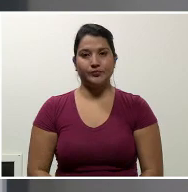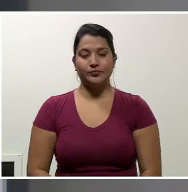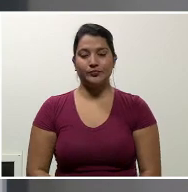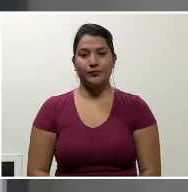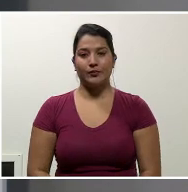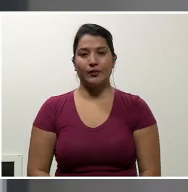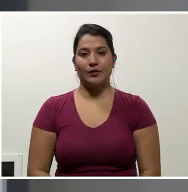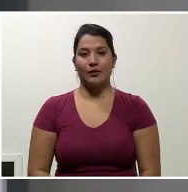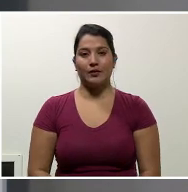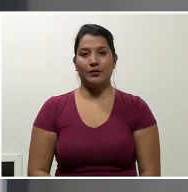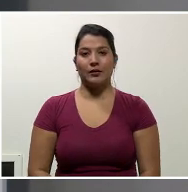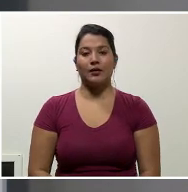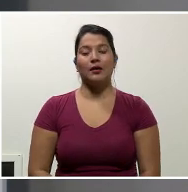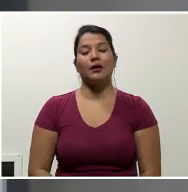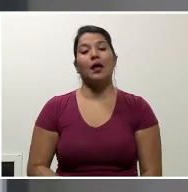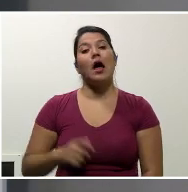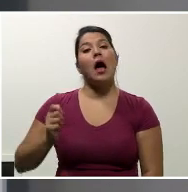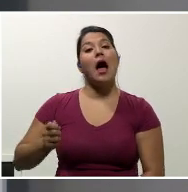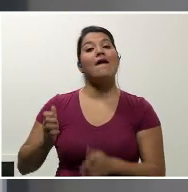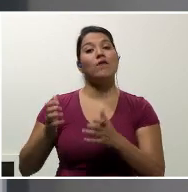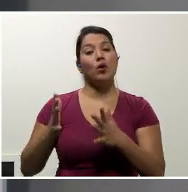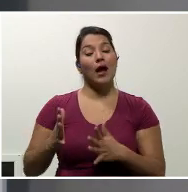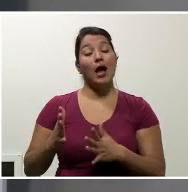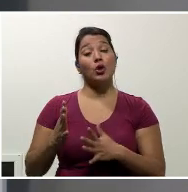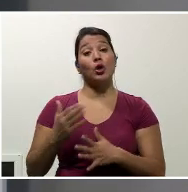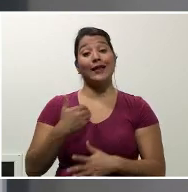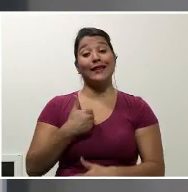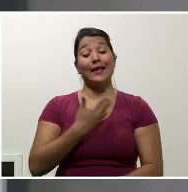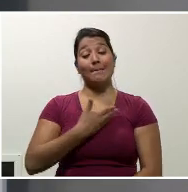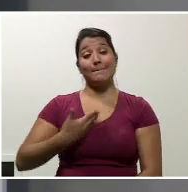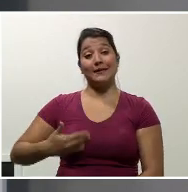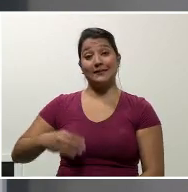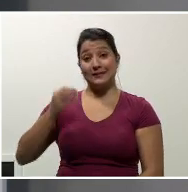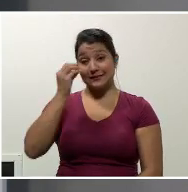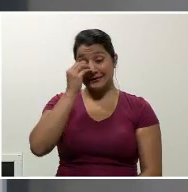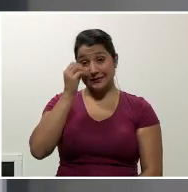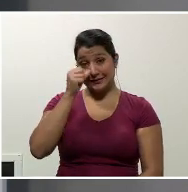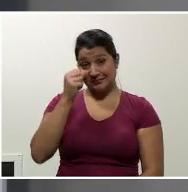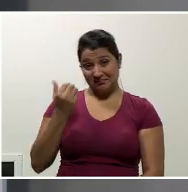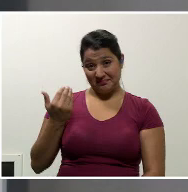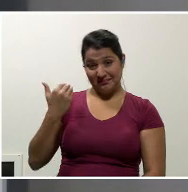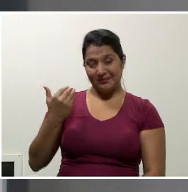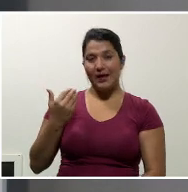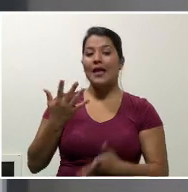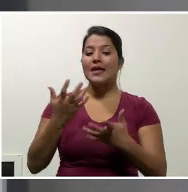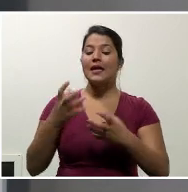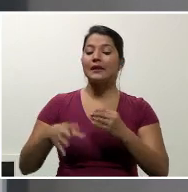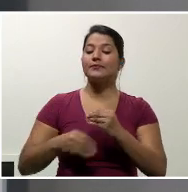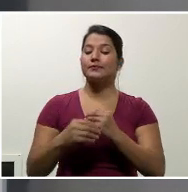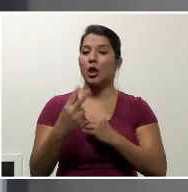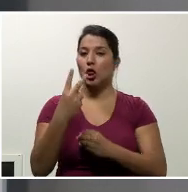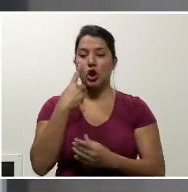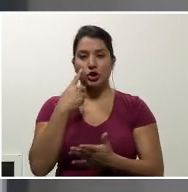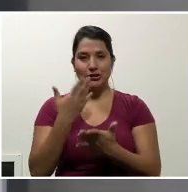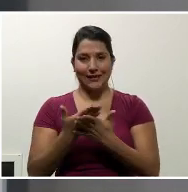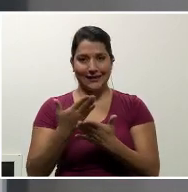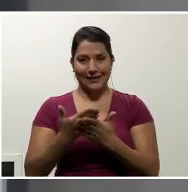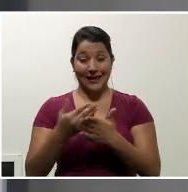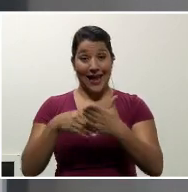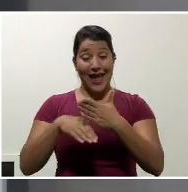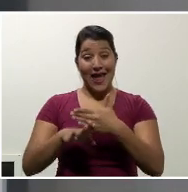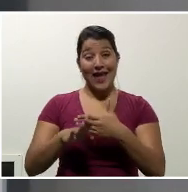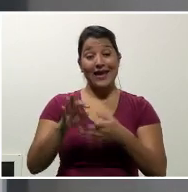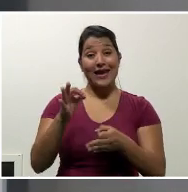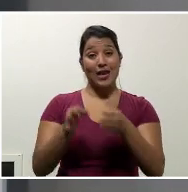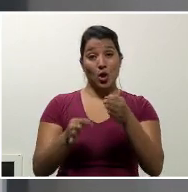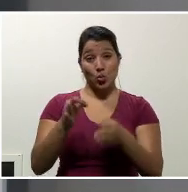La defensa judicial del expresidente Óscar Arias Sánchez pretende agregar 2 testigos en el caso que